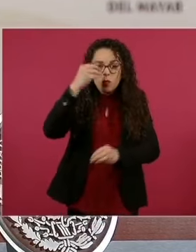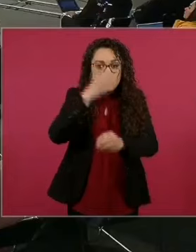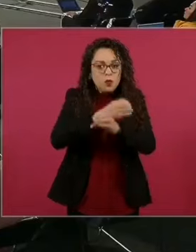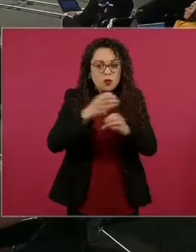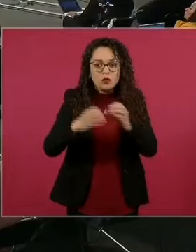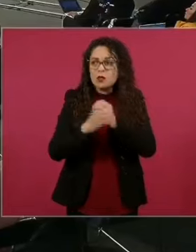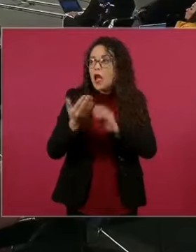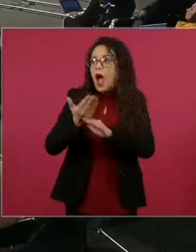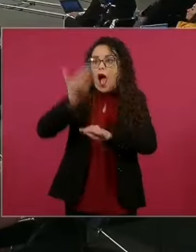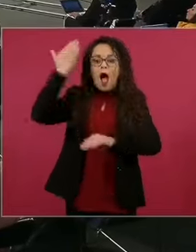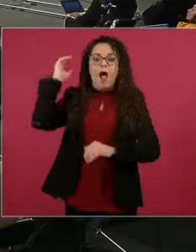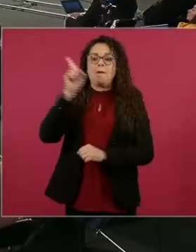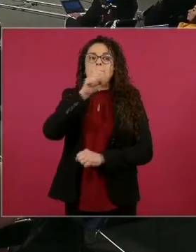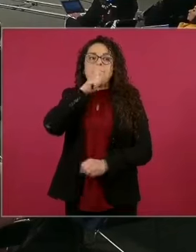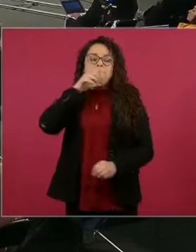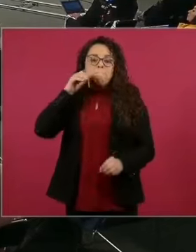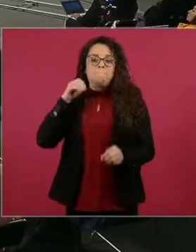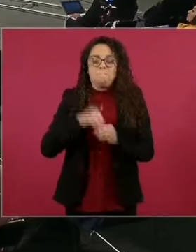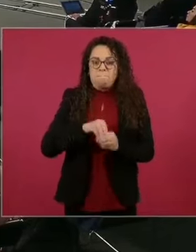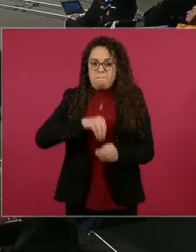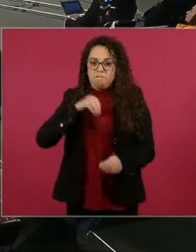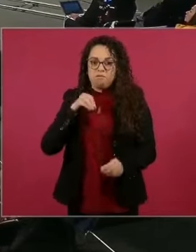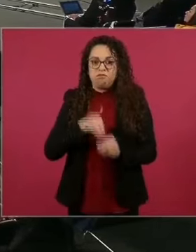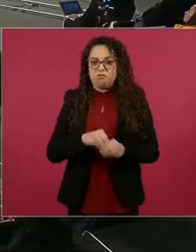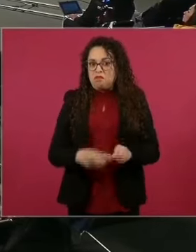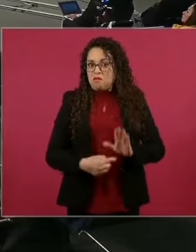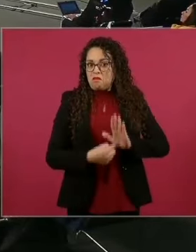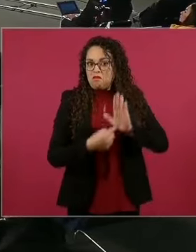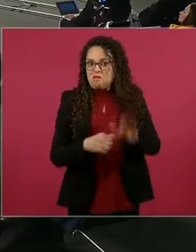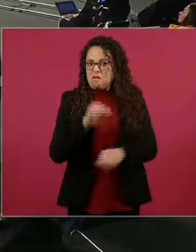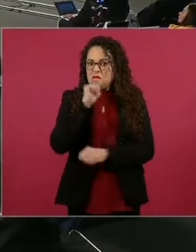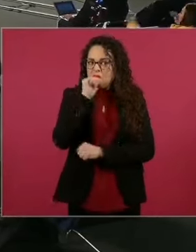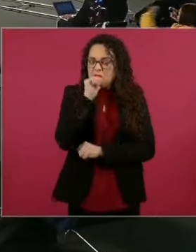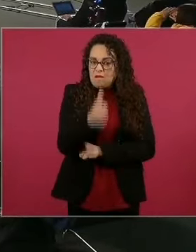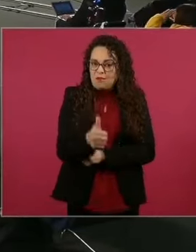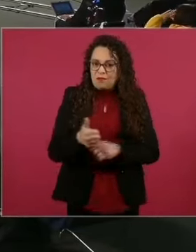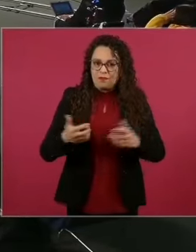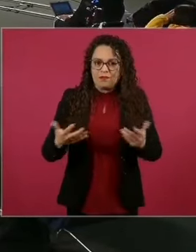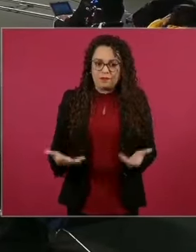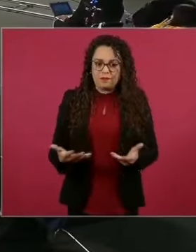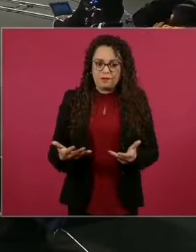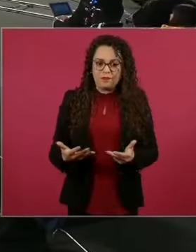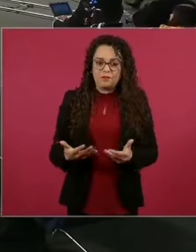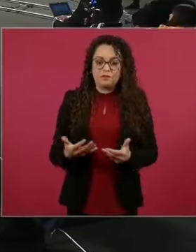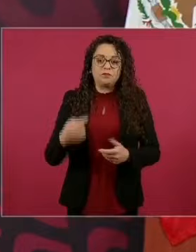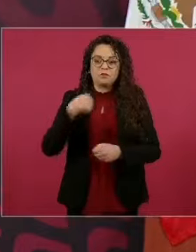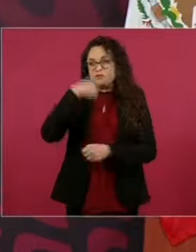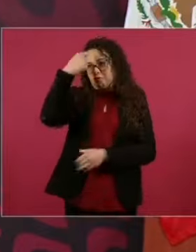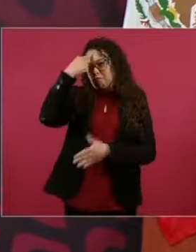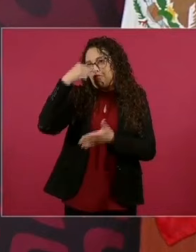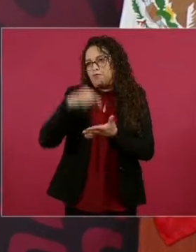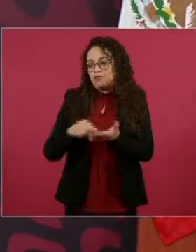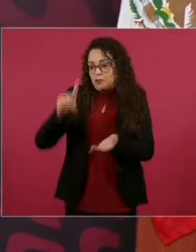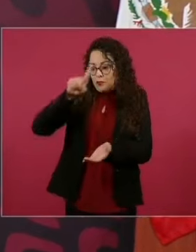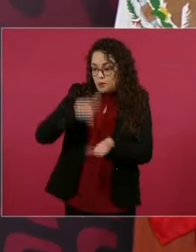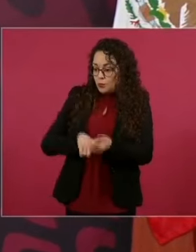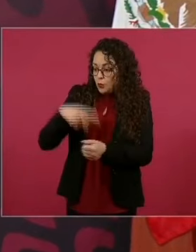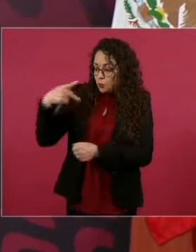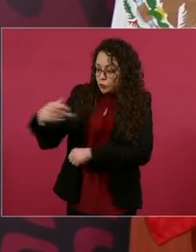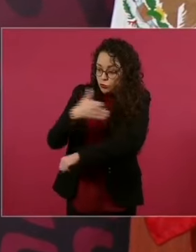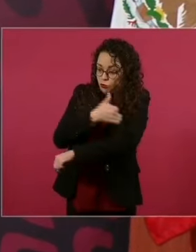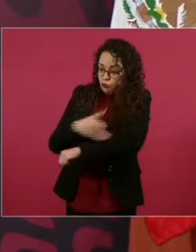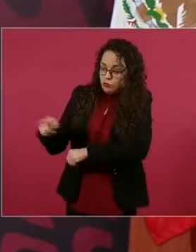esto fue motivado por el personaje, fue motivado por